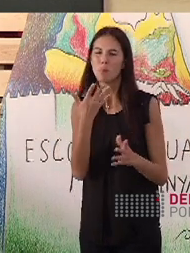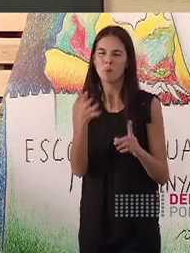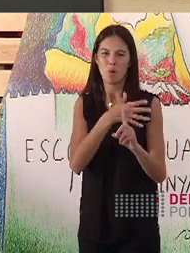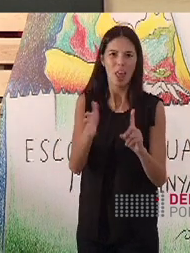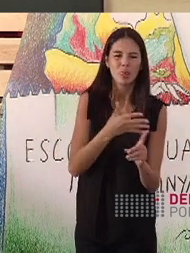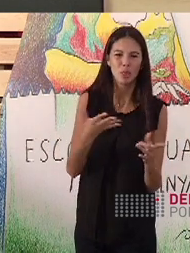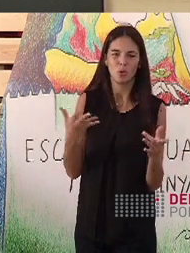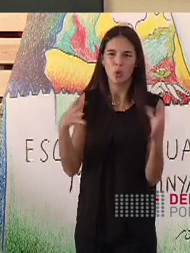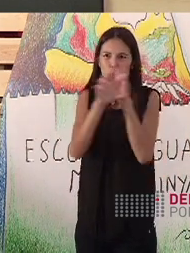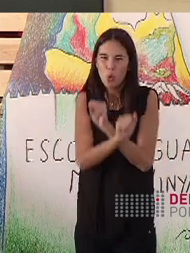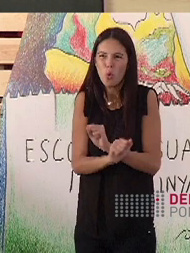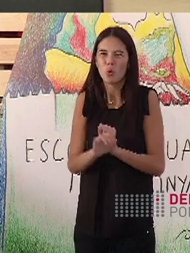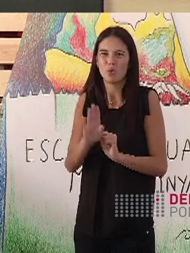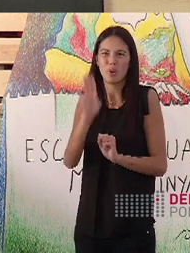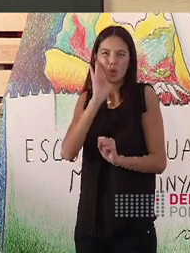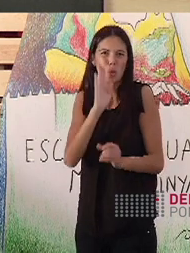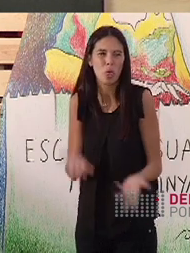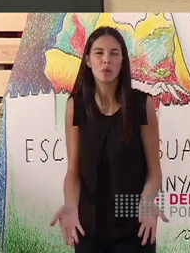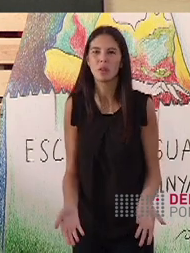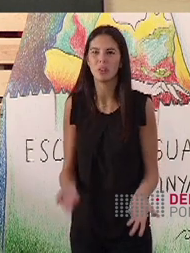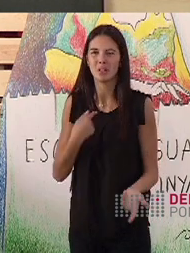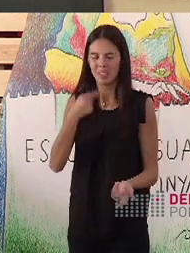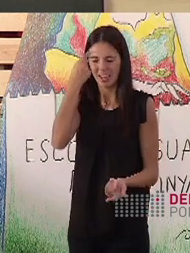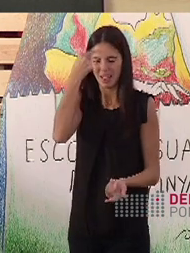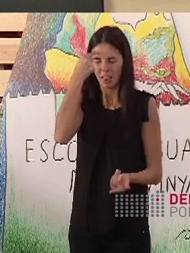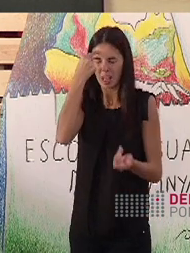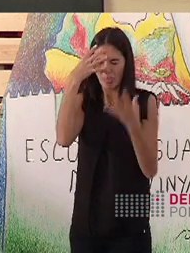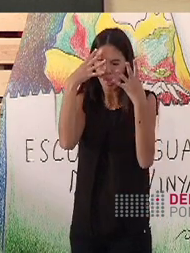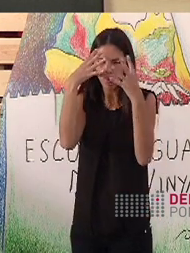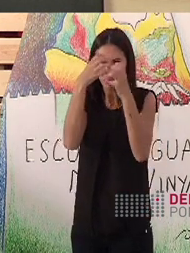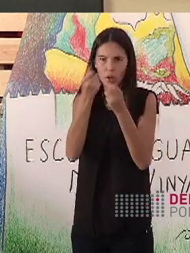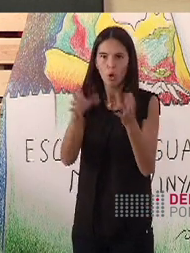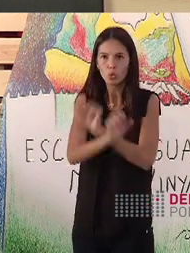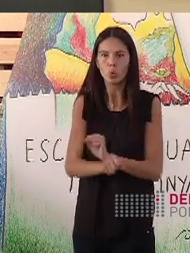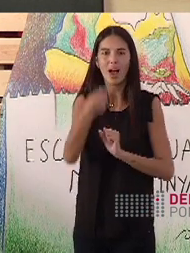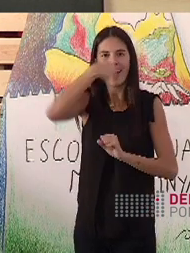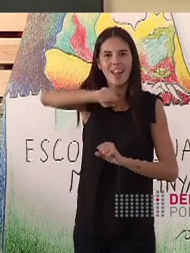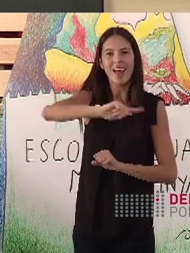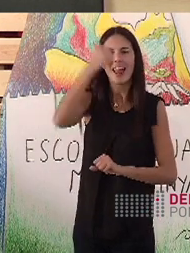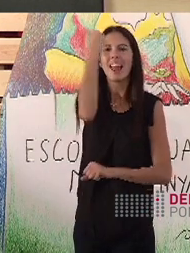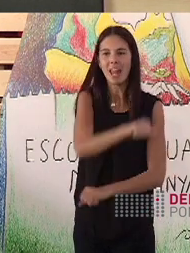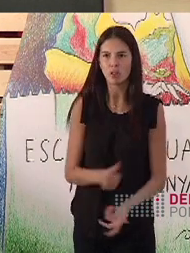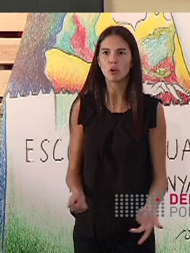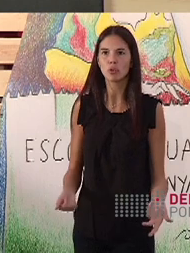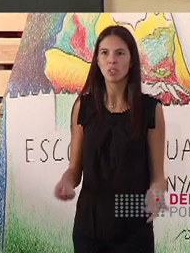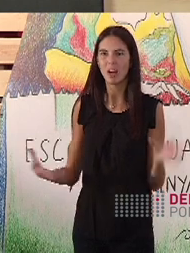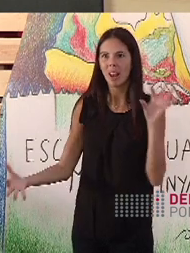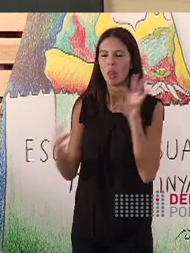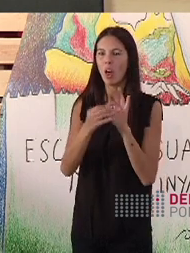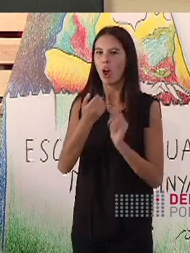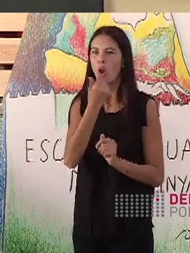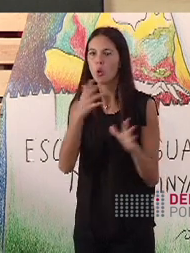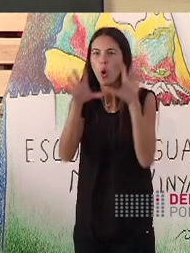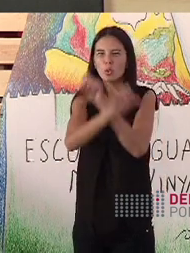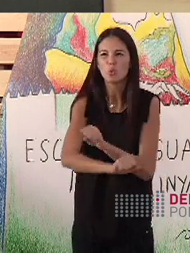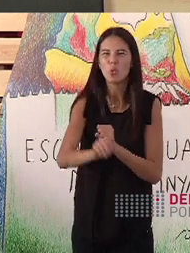oscura y tan sucia? Es que los que tienen la cabeza podrida y son ellos, o sea... ¿Por qué tiene que estar siempre relacionado con algo oscuro y perverso y